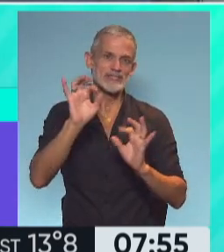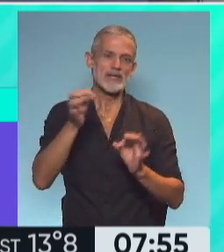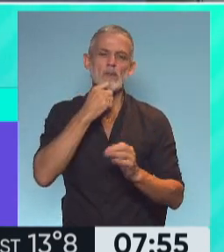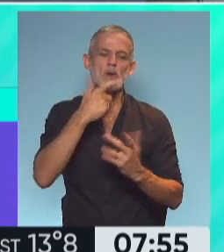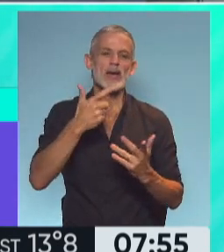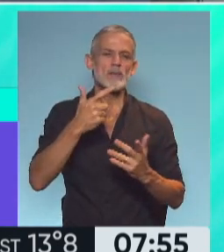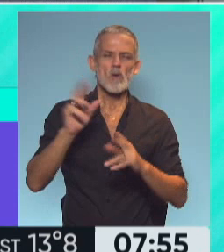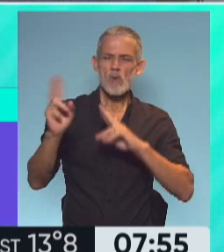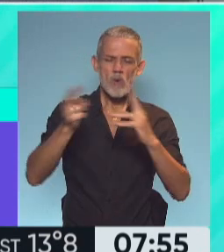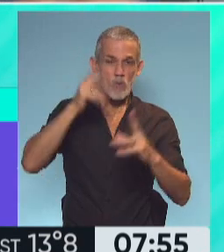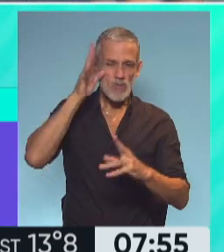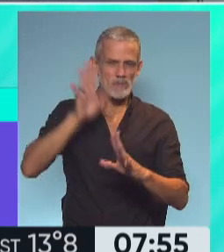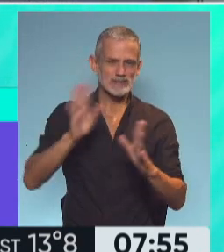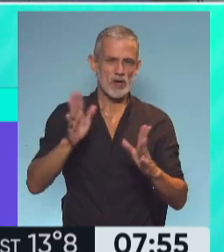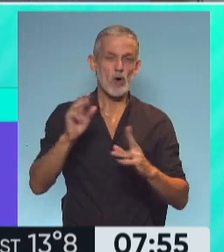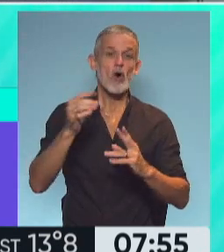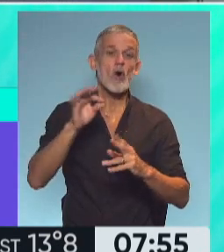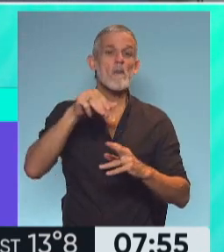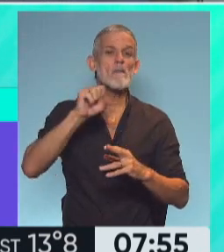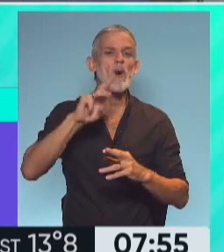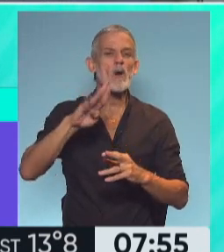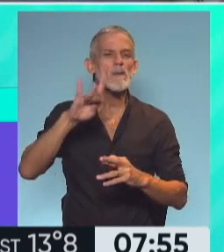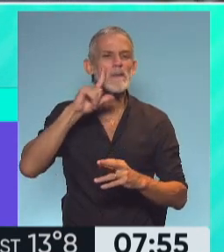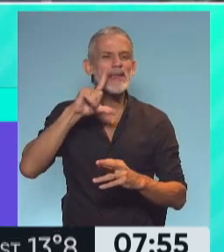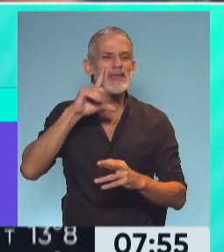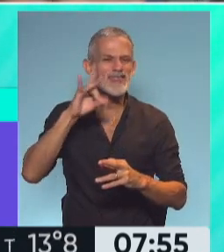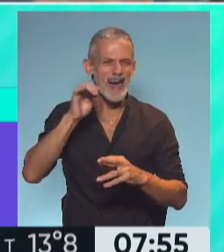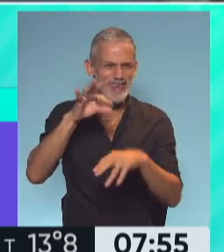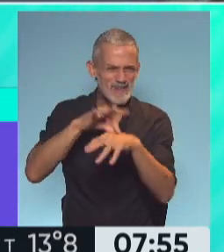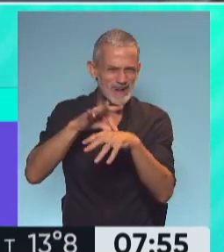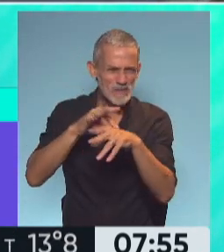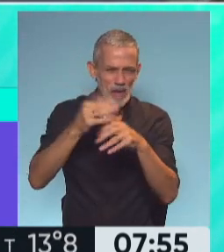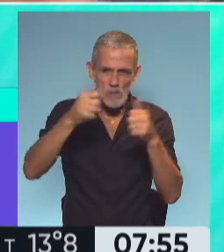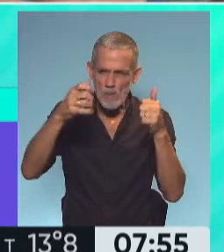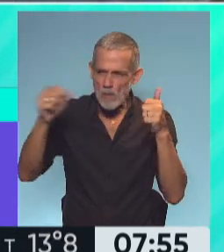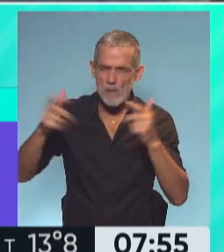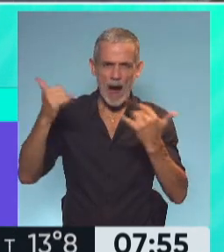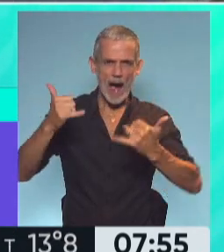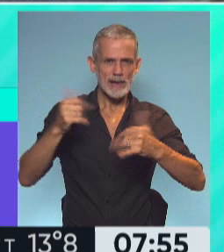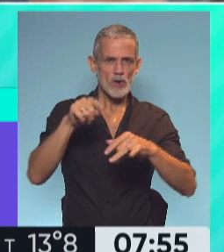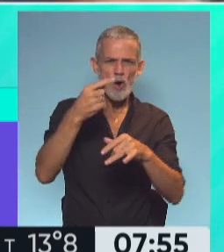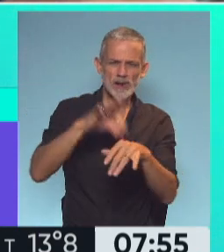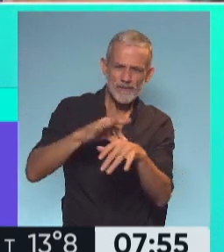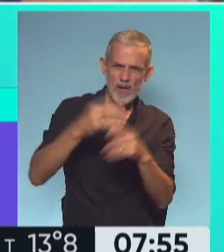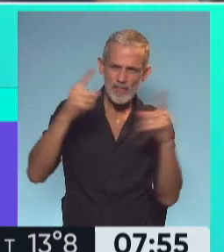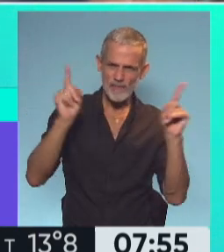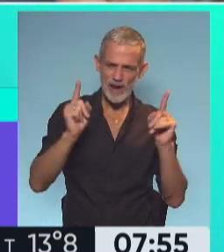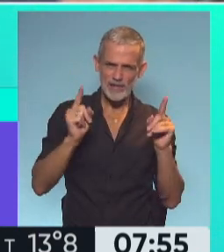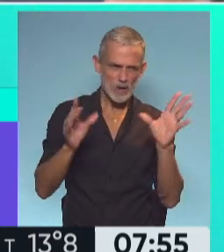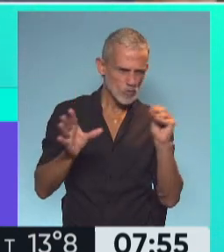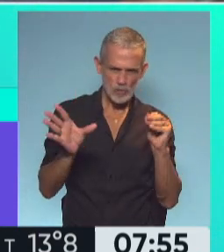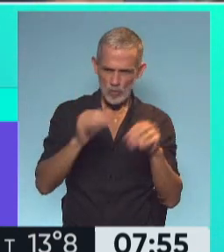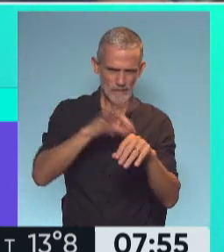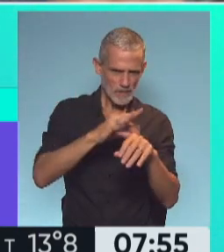exceso de mortalidad o exceso de morbilidad, que es encontrar más enfermedad que las tradicionales,